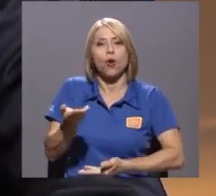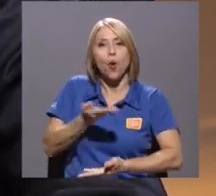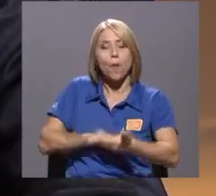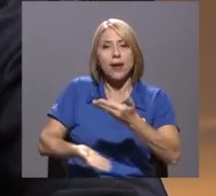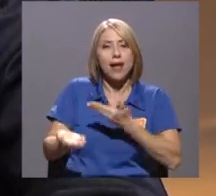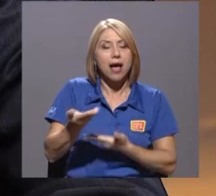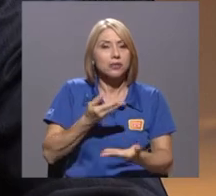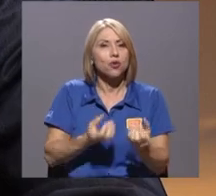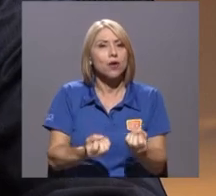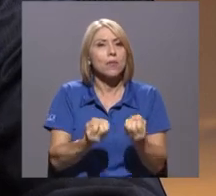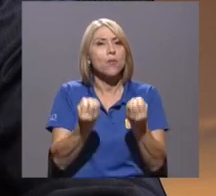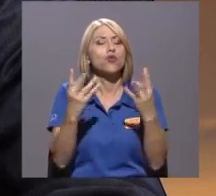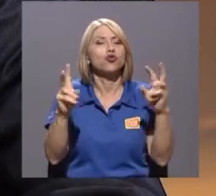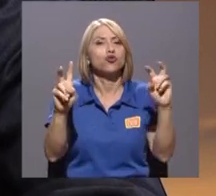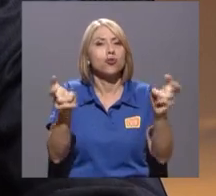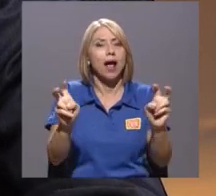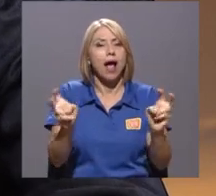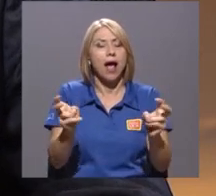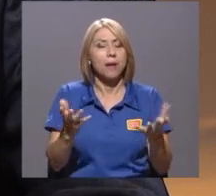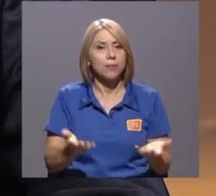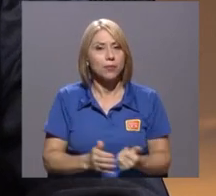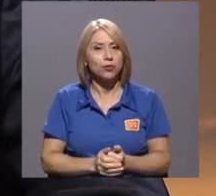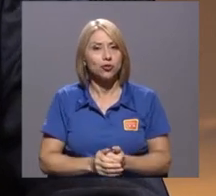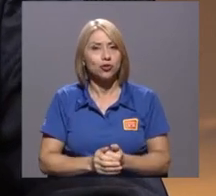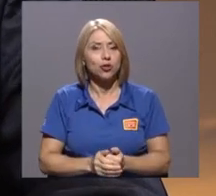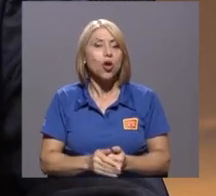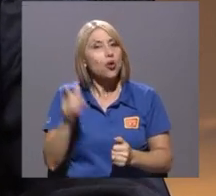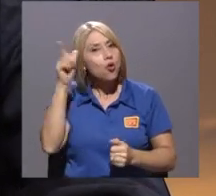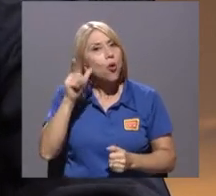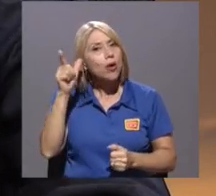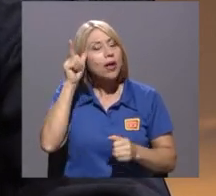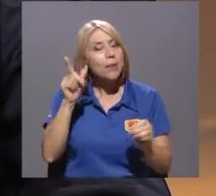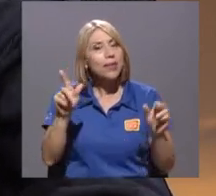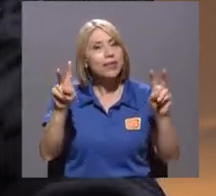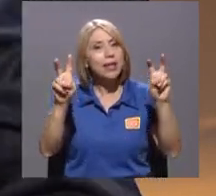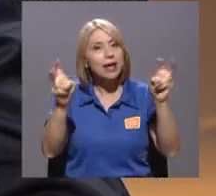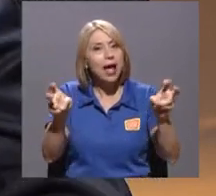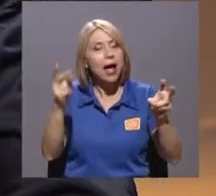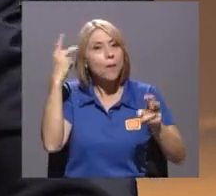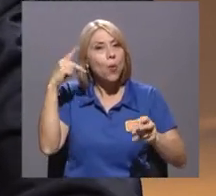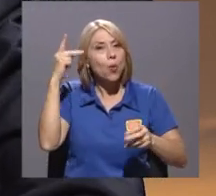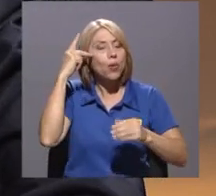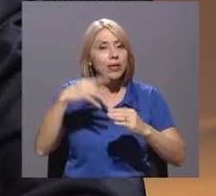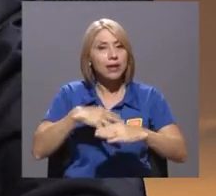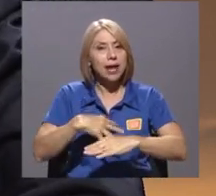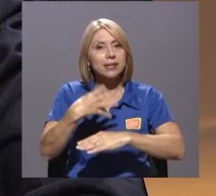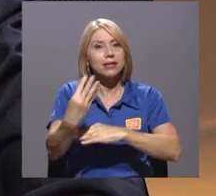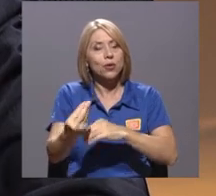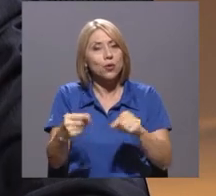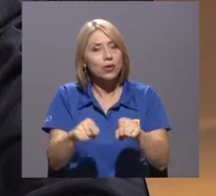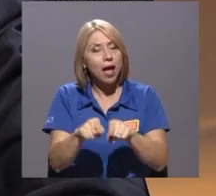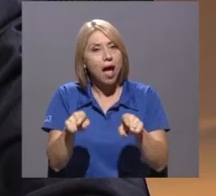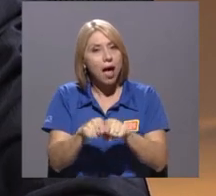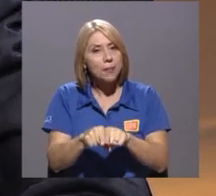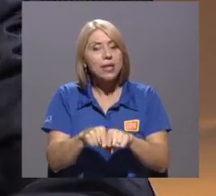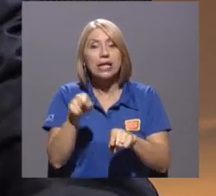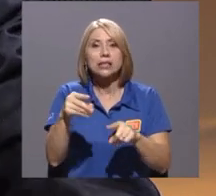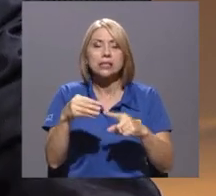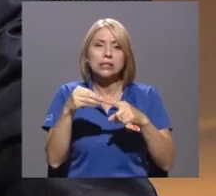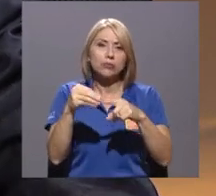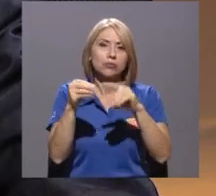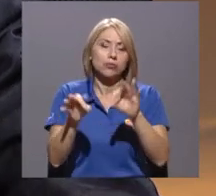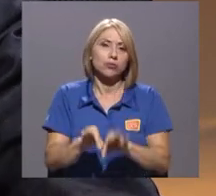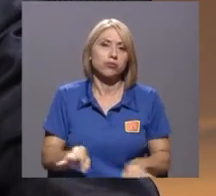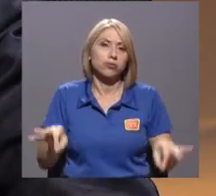y claramente el campo de la política exterior es también un campo esencial